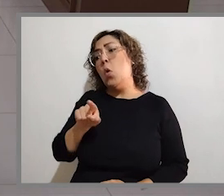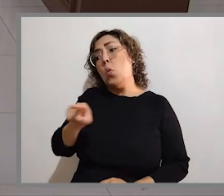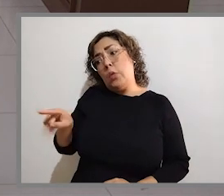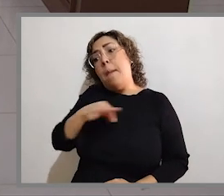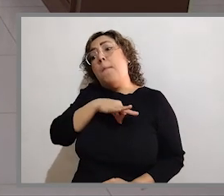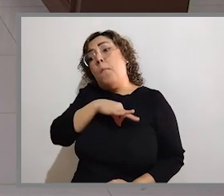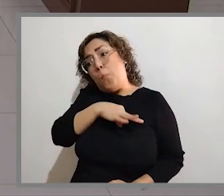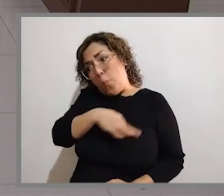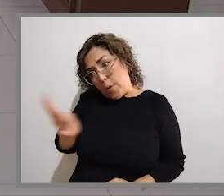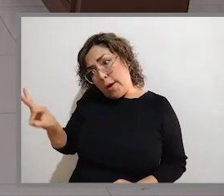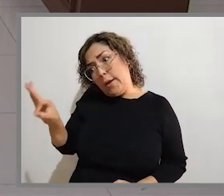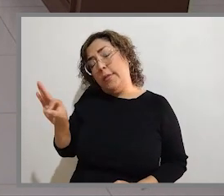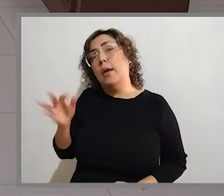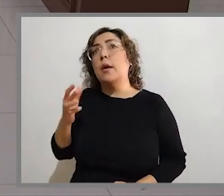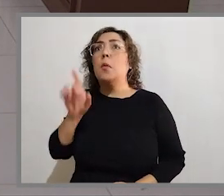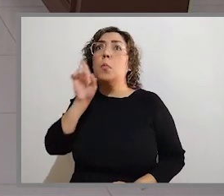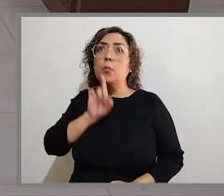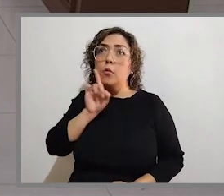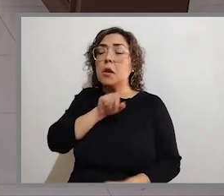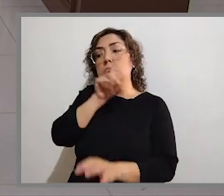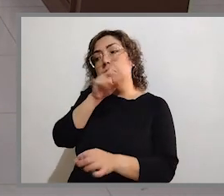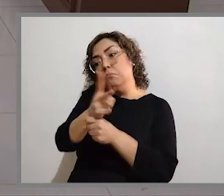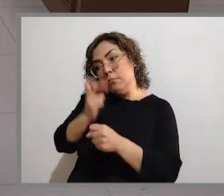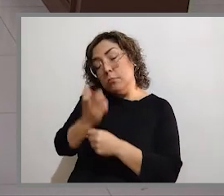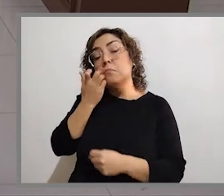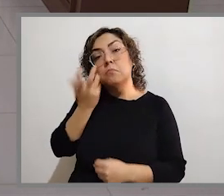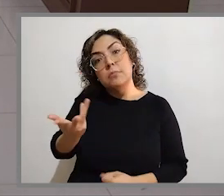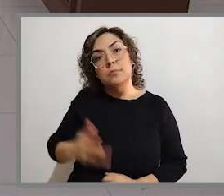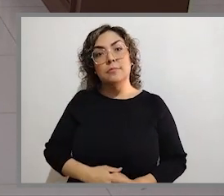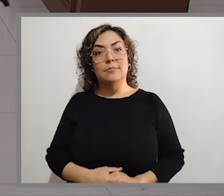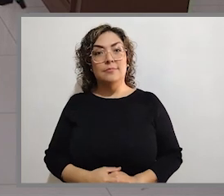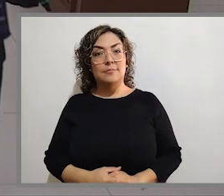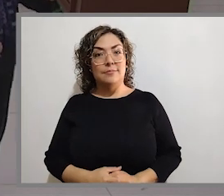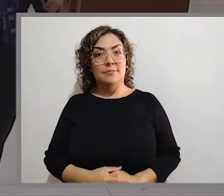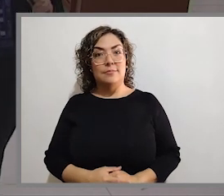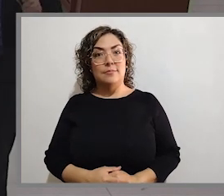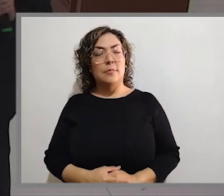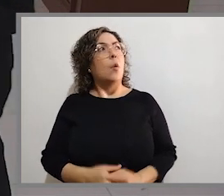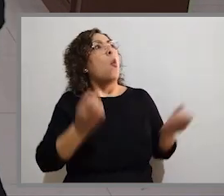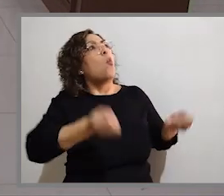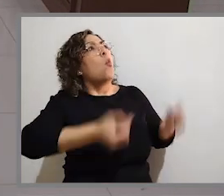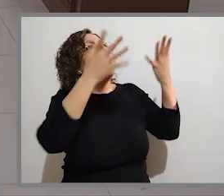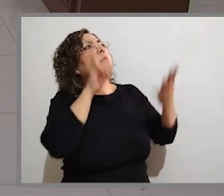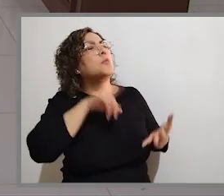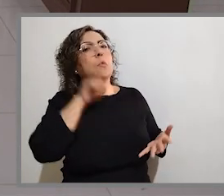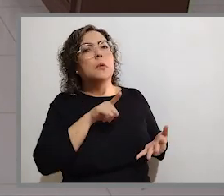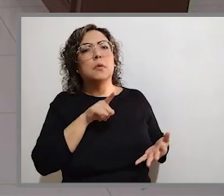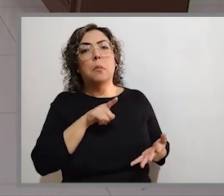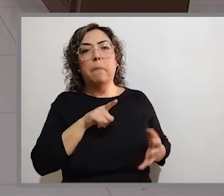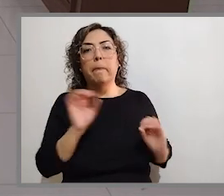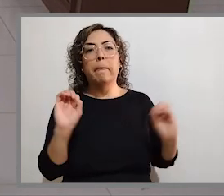las mujeres e impulsaran su participación. Ni siquiera había un porcentaje, ni siquiera había una